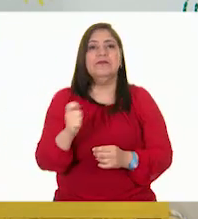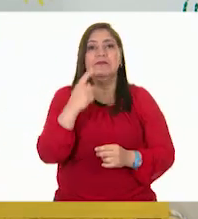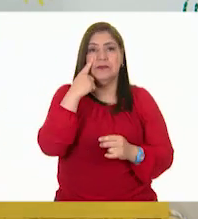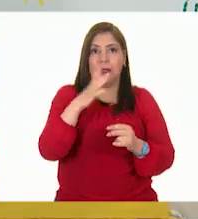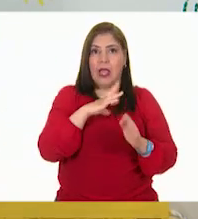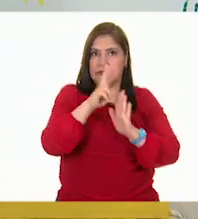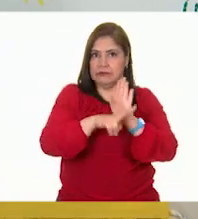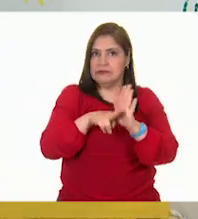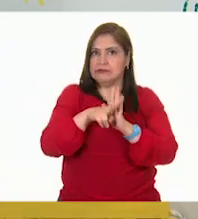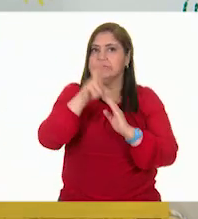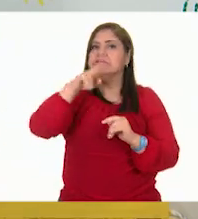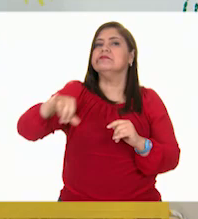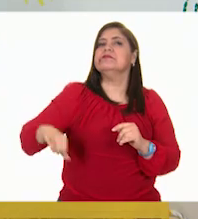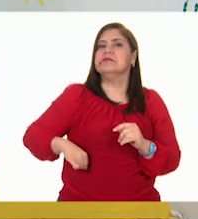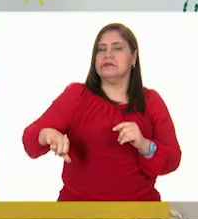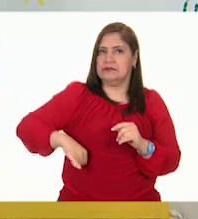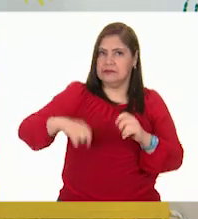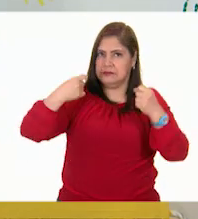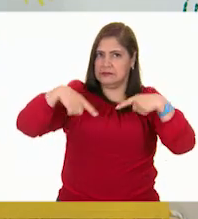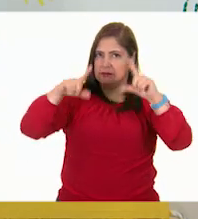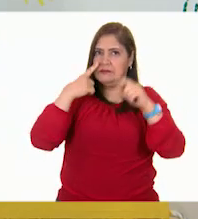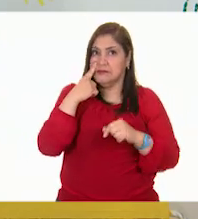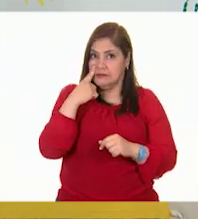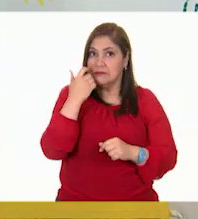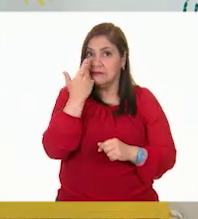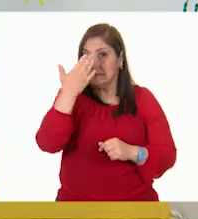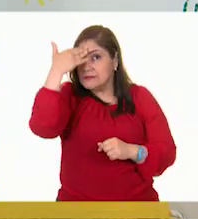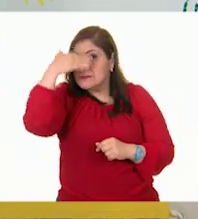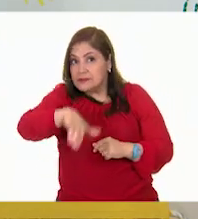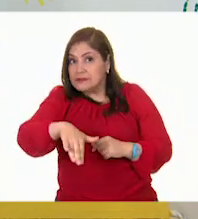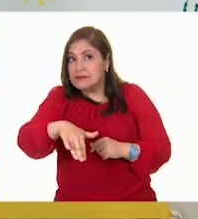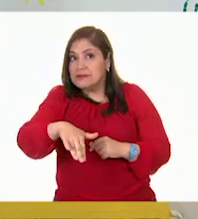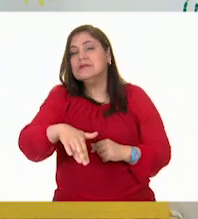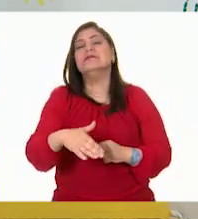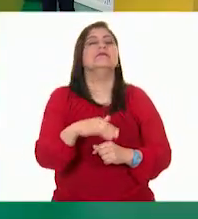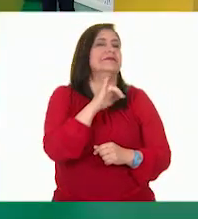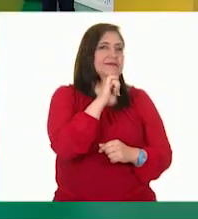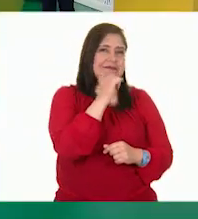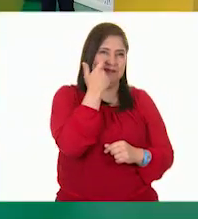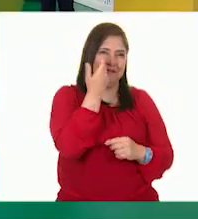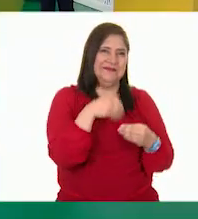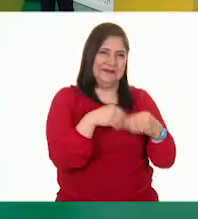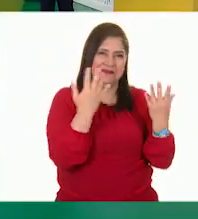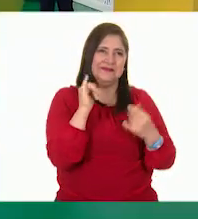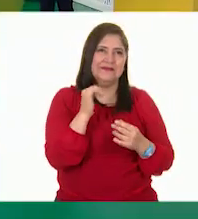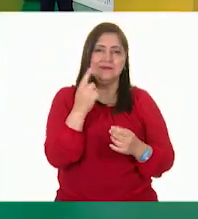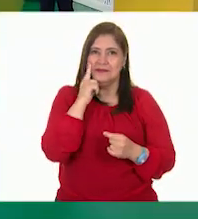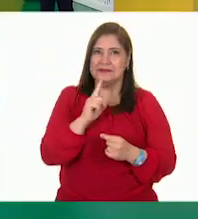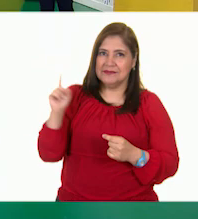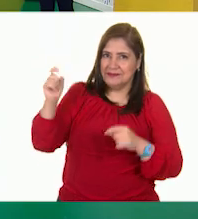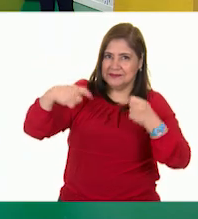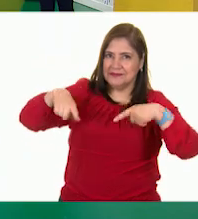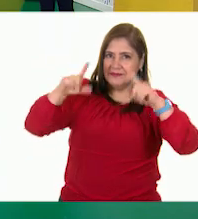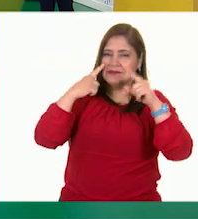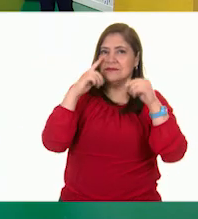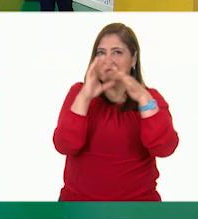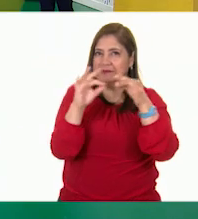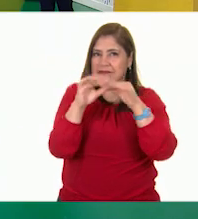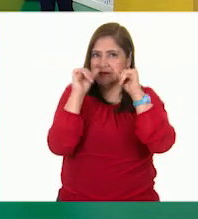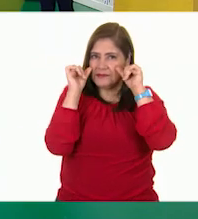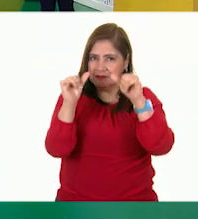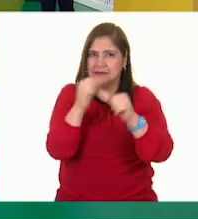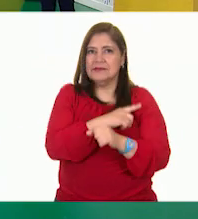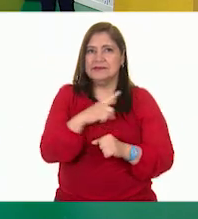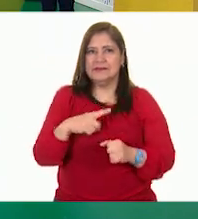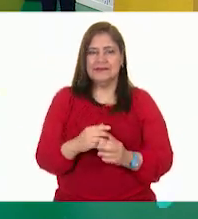sumamente interesante. ¿Quieren saber de qué se trata? Por supuesto que sí. Vamos a verlo y a escucharlo. Pongan mucha atención,